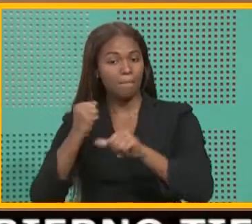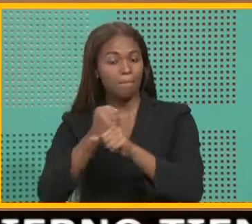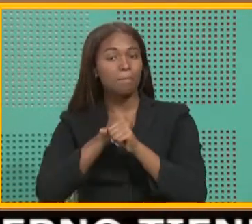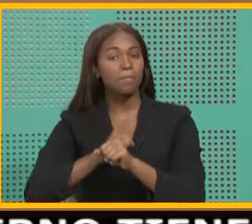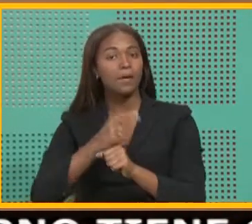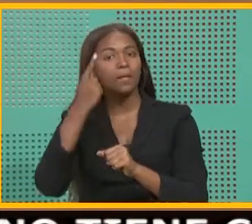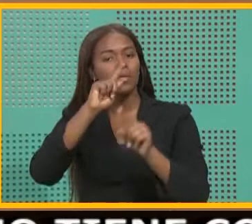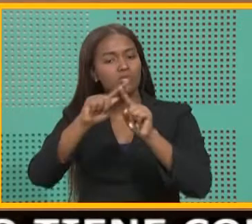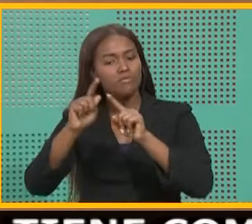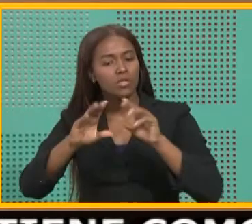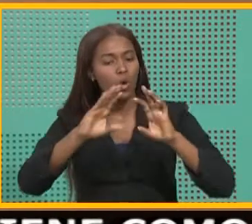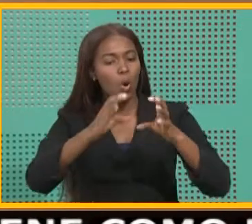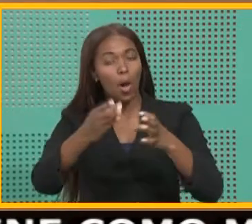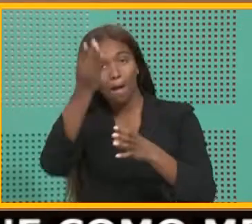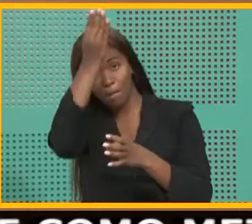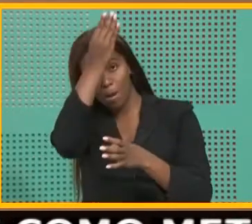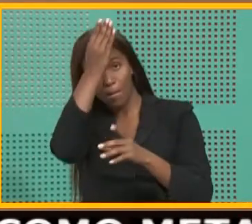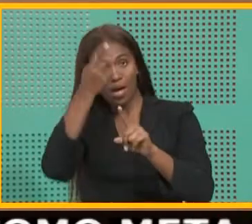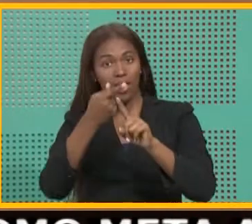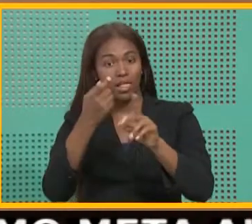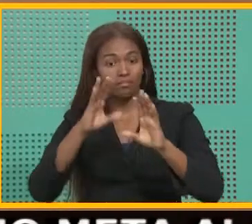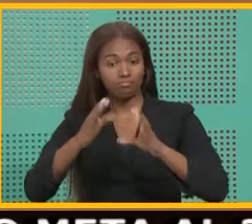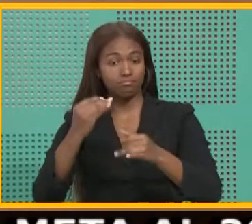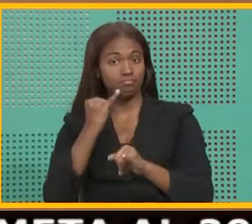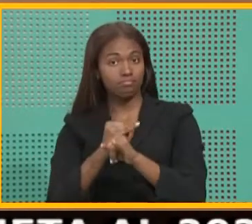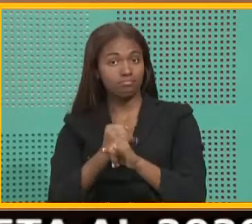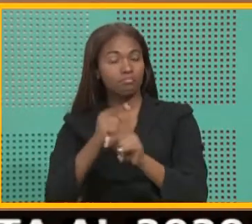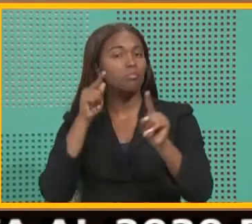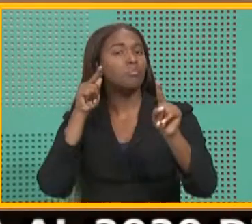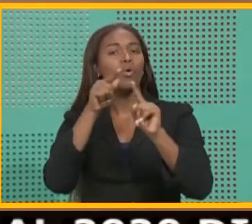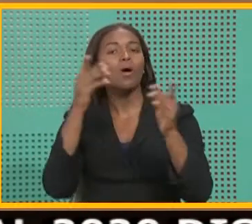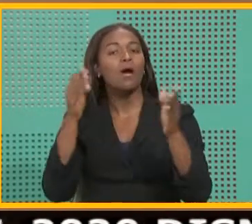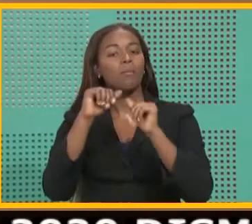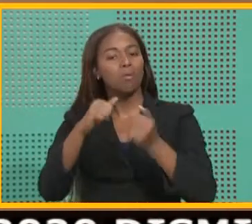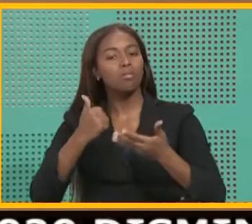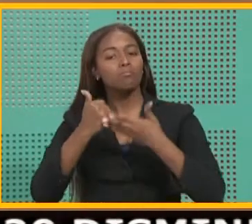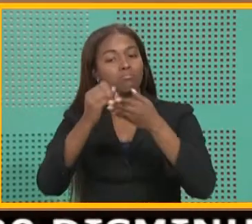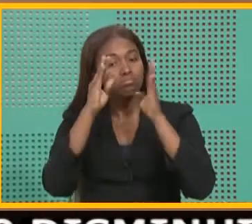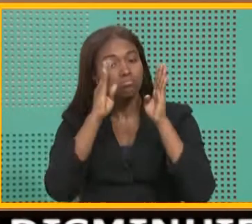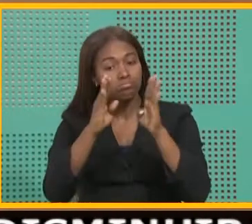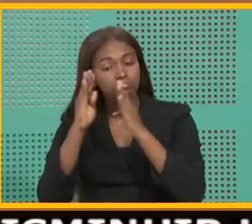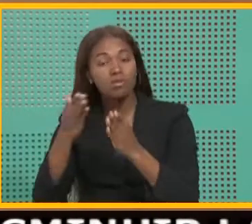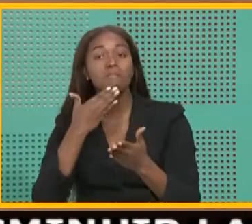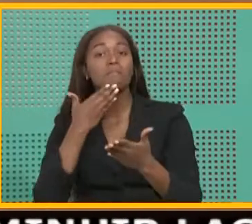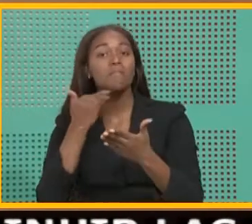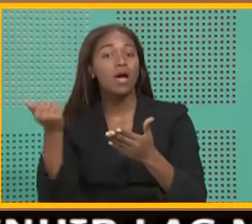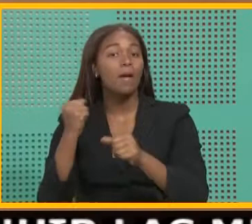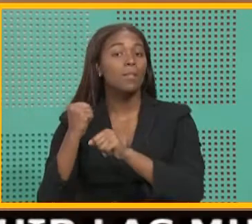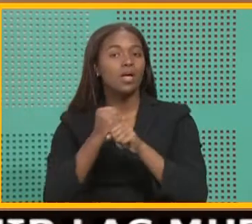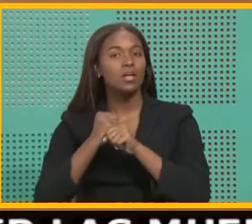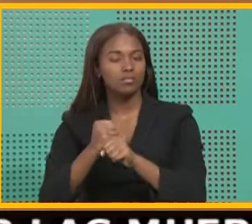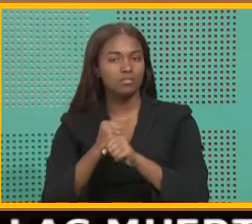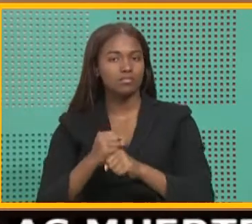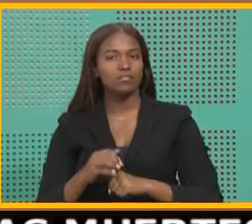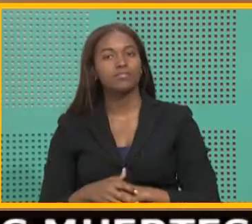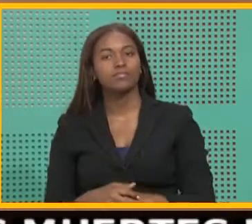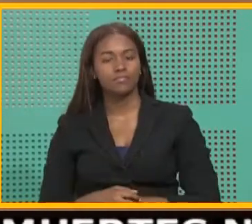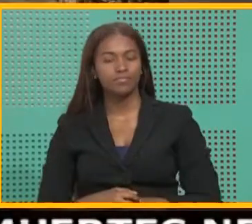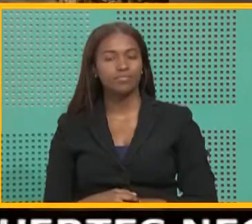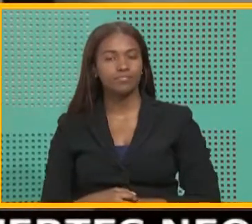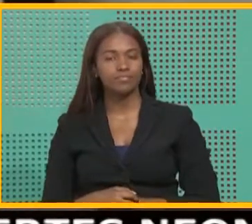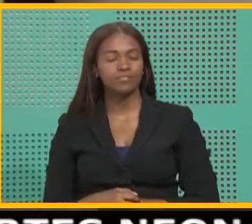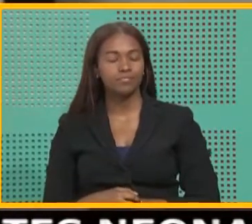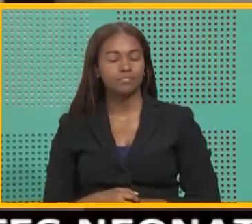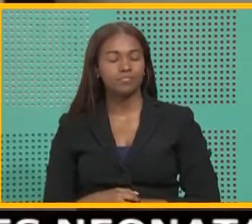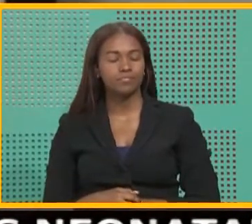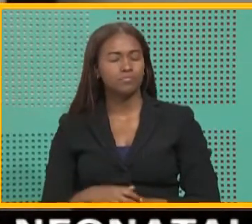diferentes brigadas de bomberos forestales de la institución a fin de que puedan brindar un servicio con mayor protección y seguridad. ¿Qué